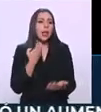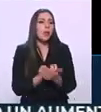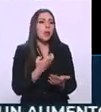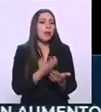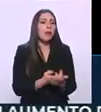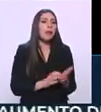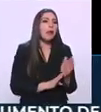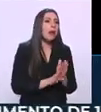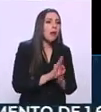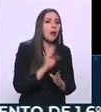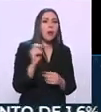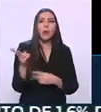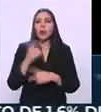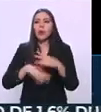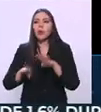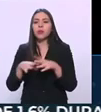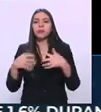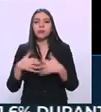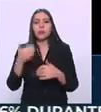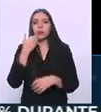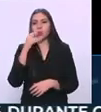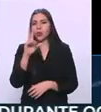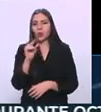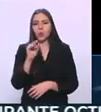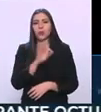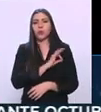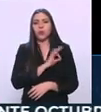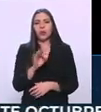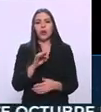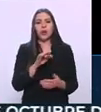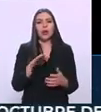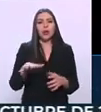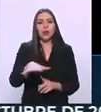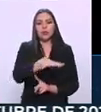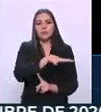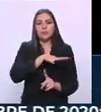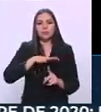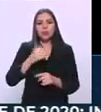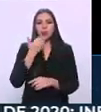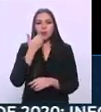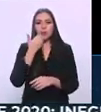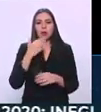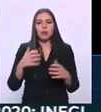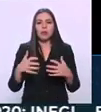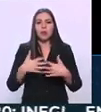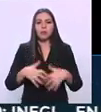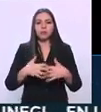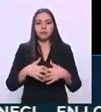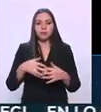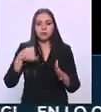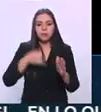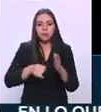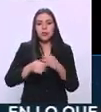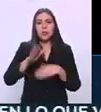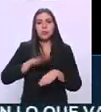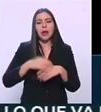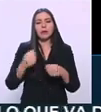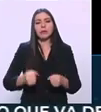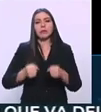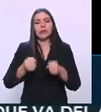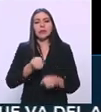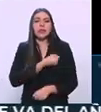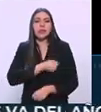mucho menos de la producción de alimentos, y que se favorezca un sistema agroalimentario más saludable. Ese es el reto. No,